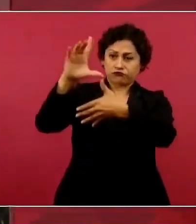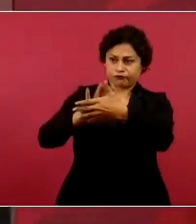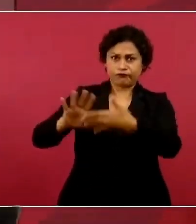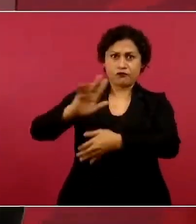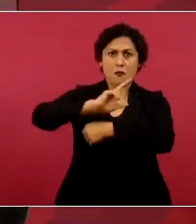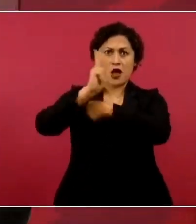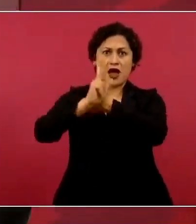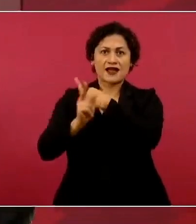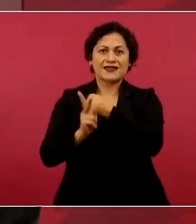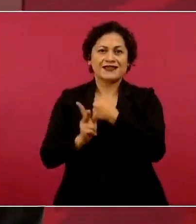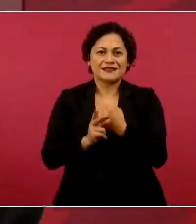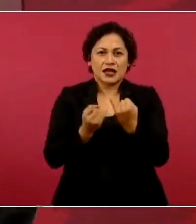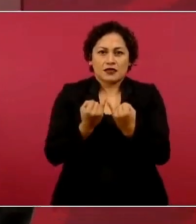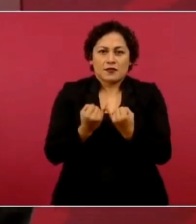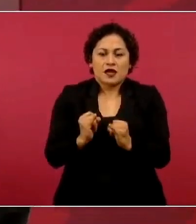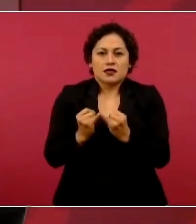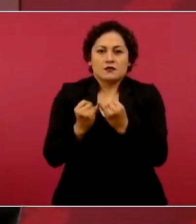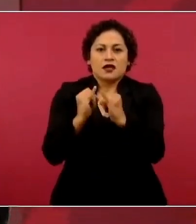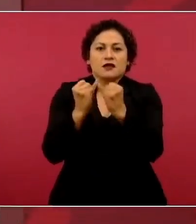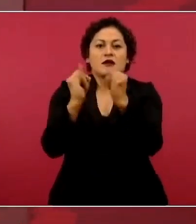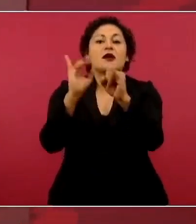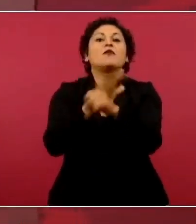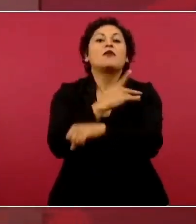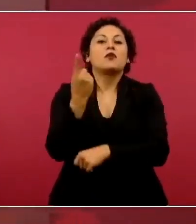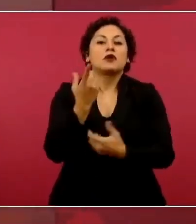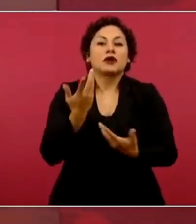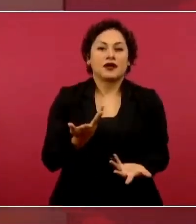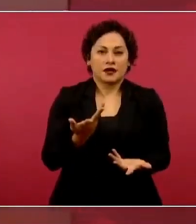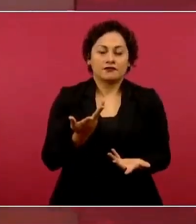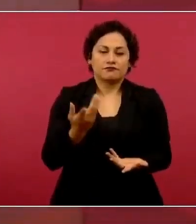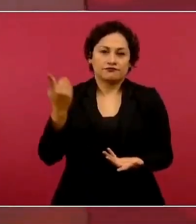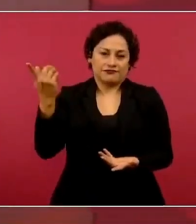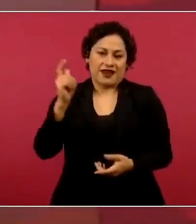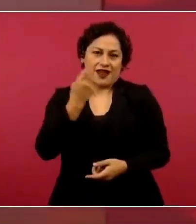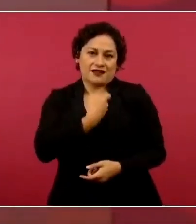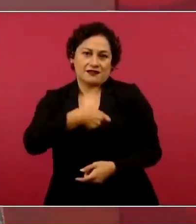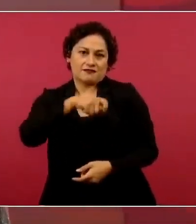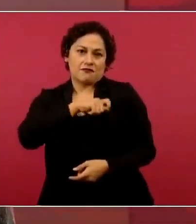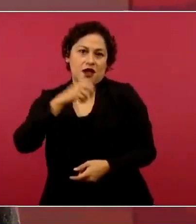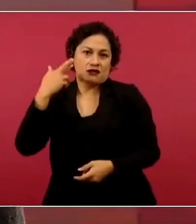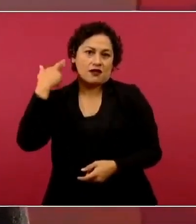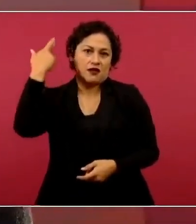tiempo por la decadencia de la monarquía española.